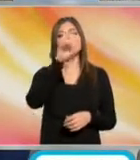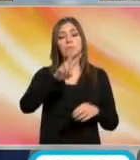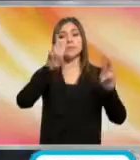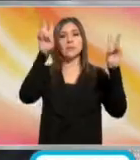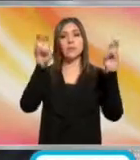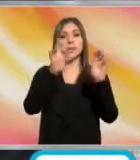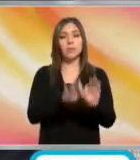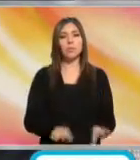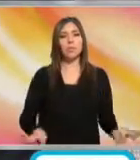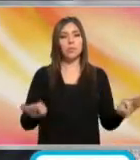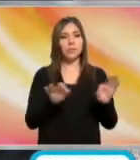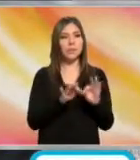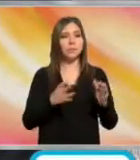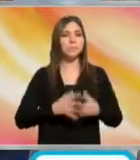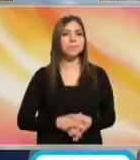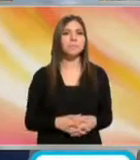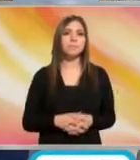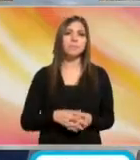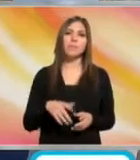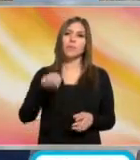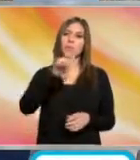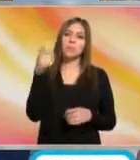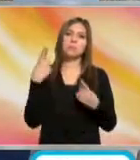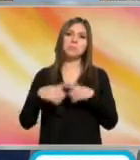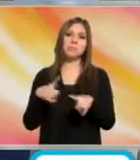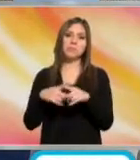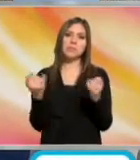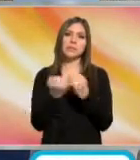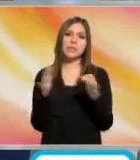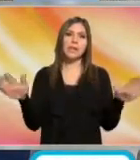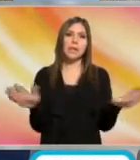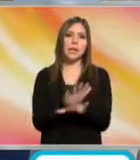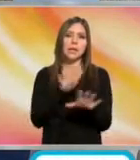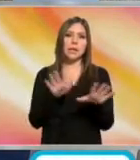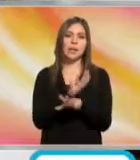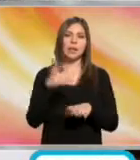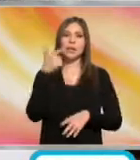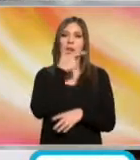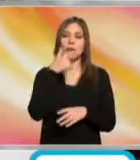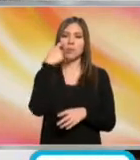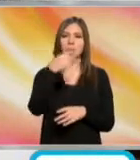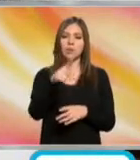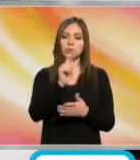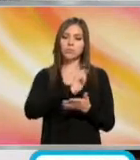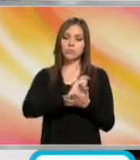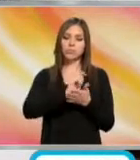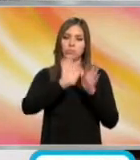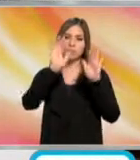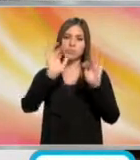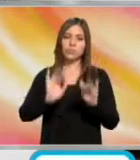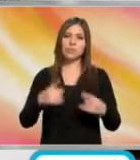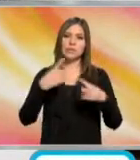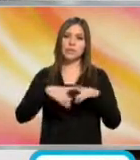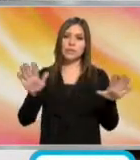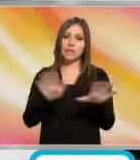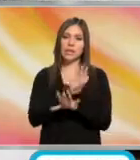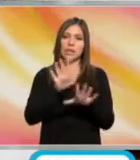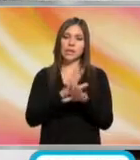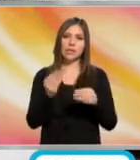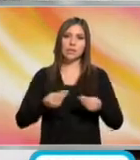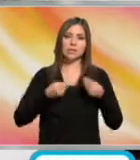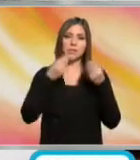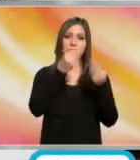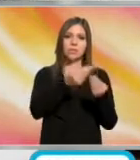importante. Hace otros cambios también en el lenguaje, esta nueva orden ejecutiva, la cual, hay que decirlo, fue